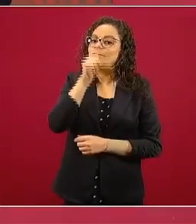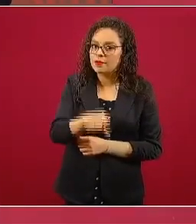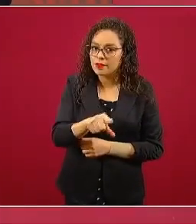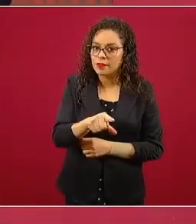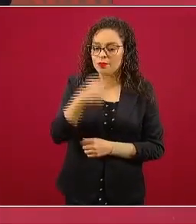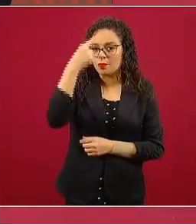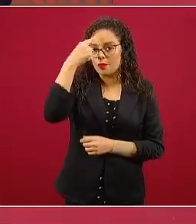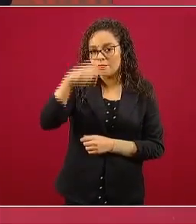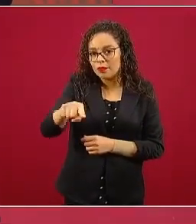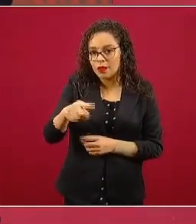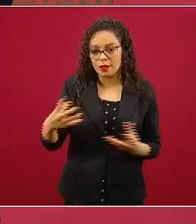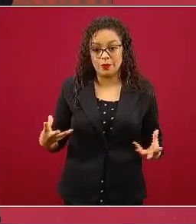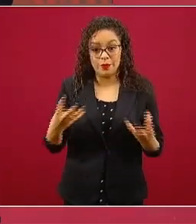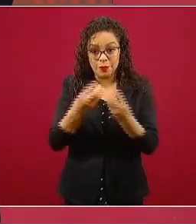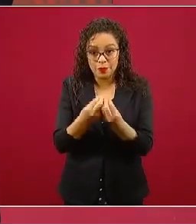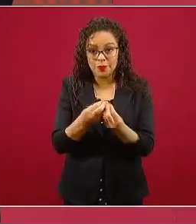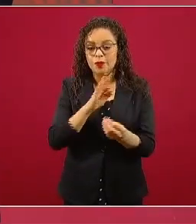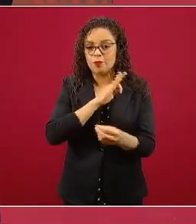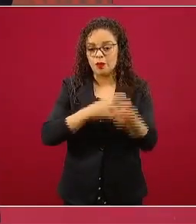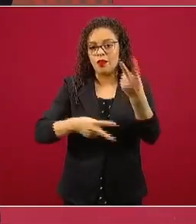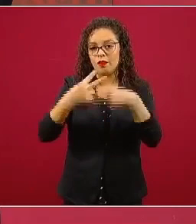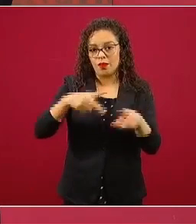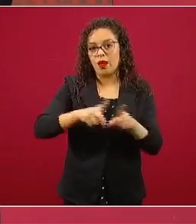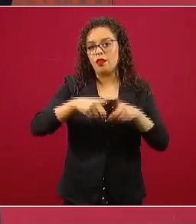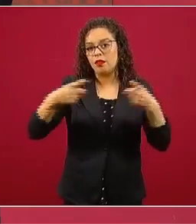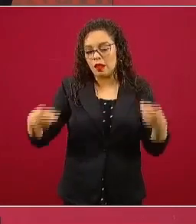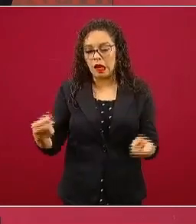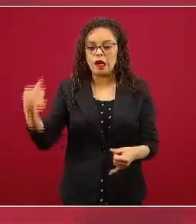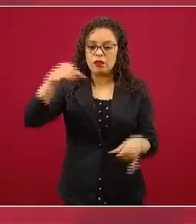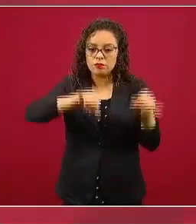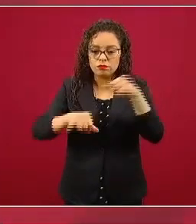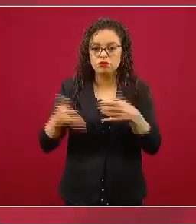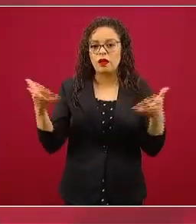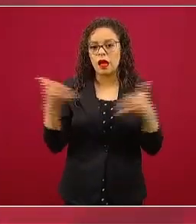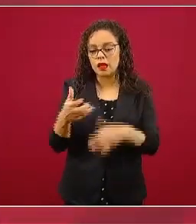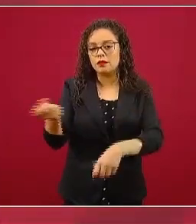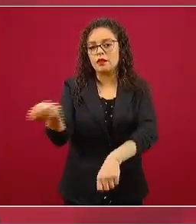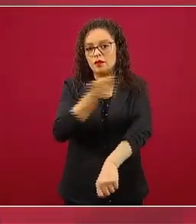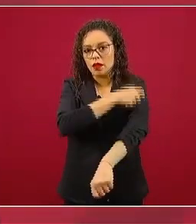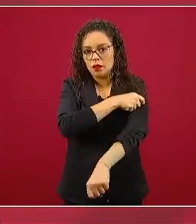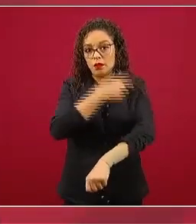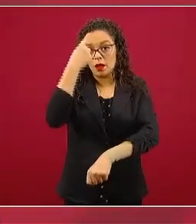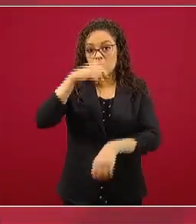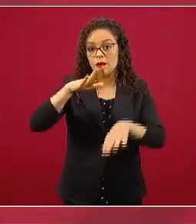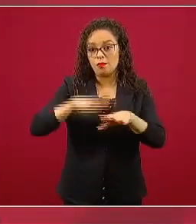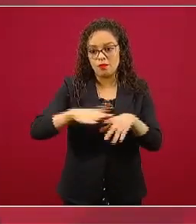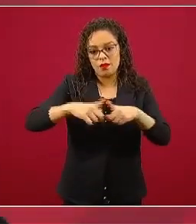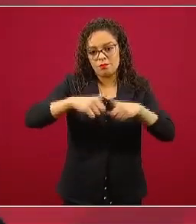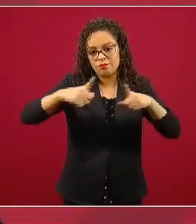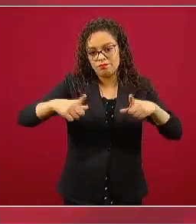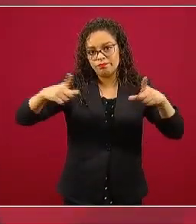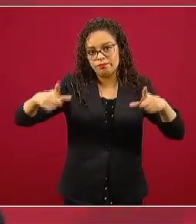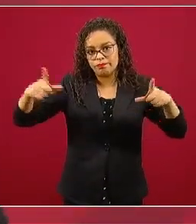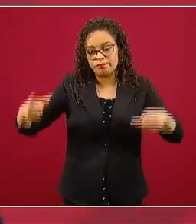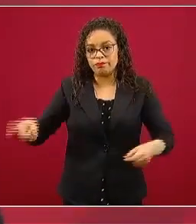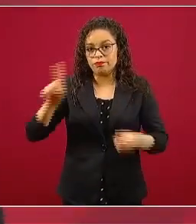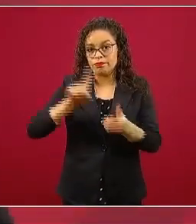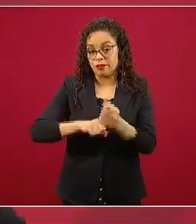al desarrollo de esa vacuna. Y también nos permite hacer crecer nuestra capacidad en México